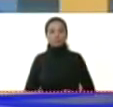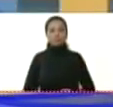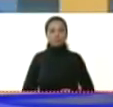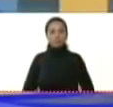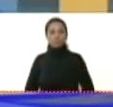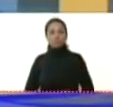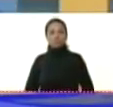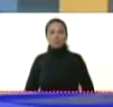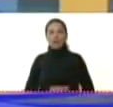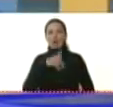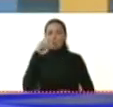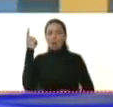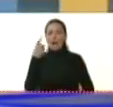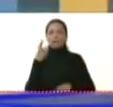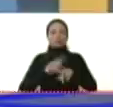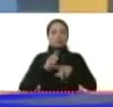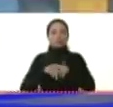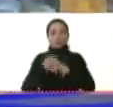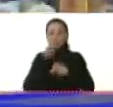A mal tiempo,